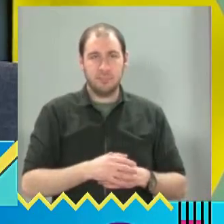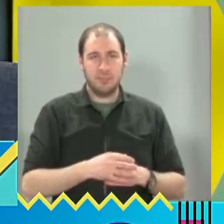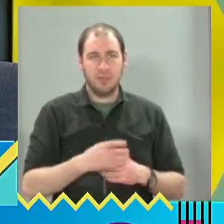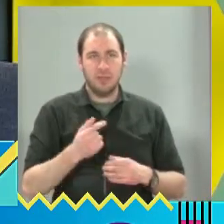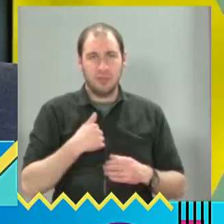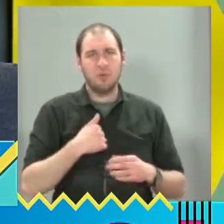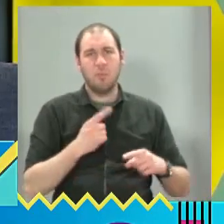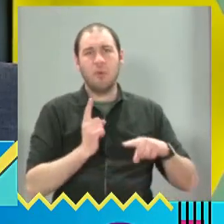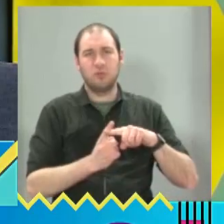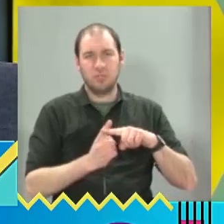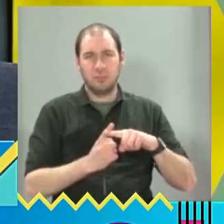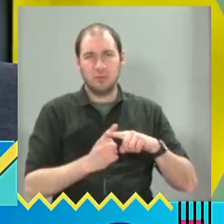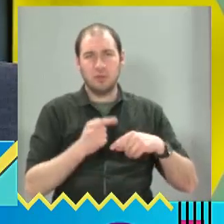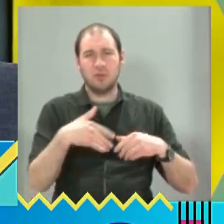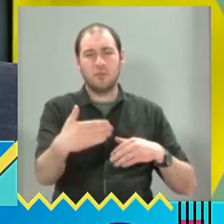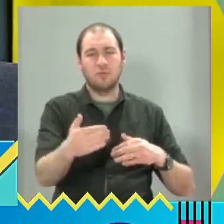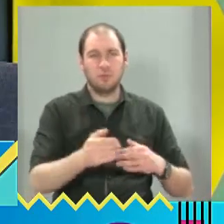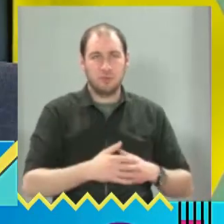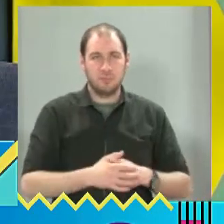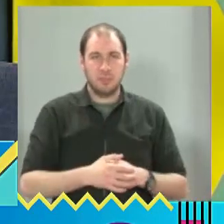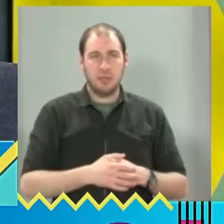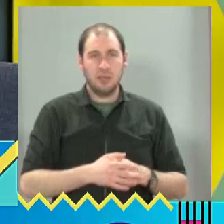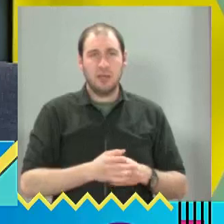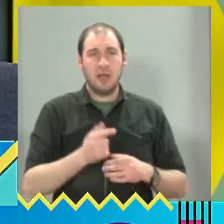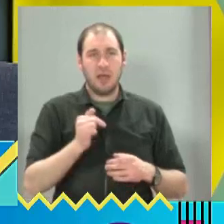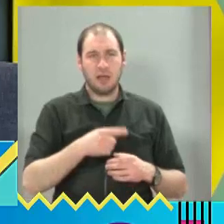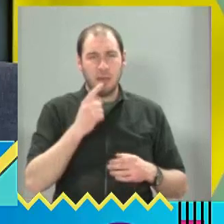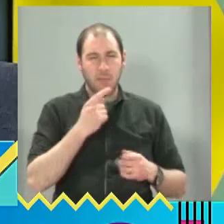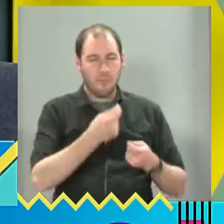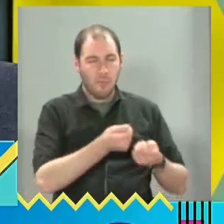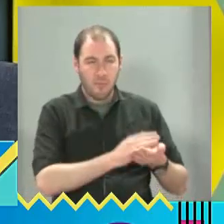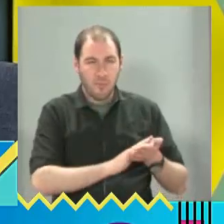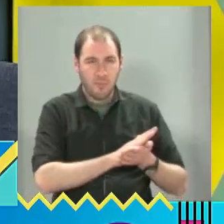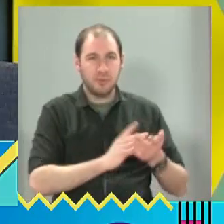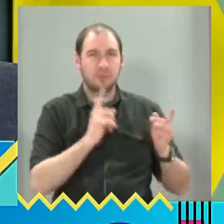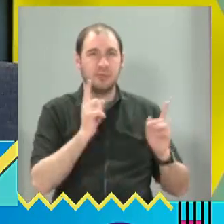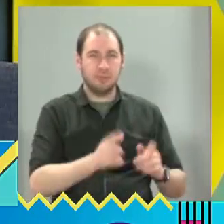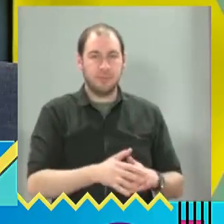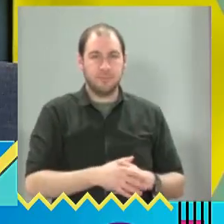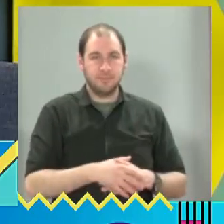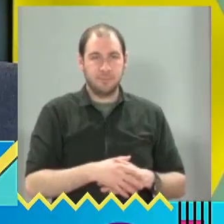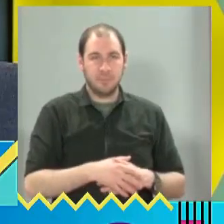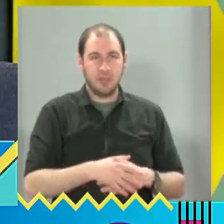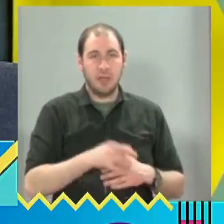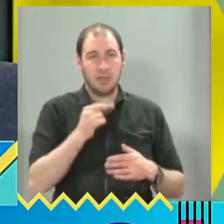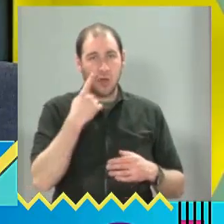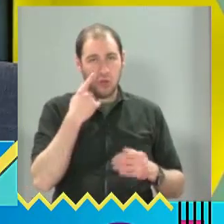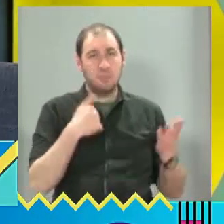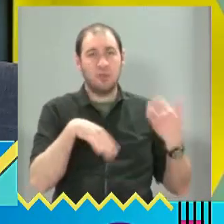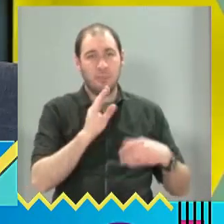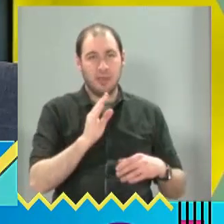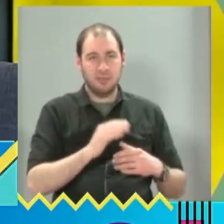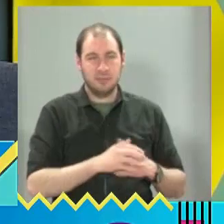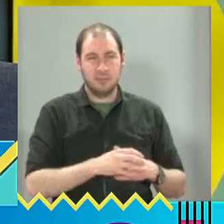sigo siendo optimista con respecto al futuro de... Si bien está el riesgo de manipulación, también este mayor conocimiento que hay